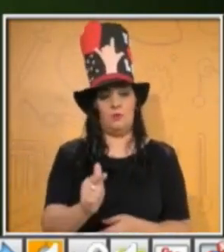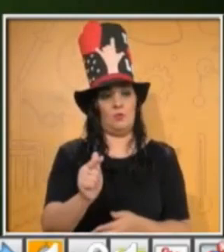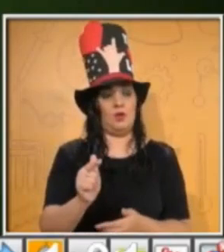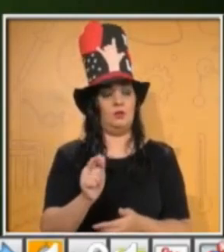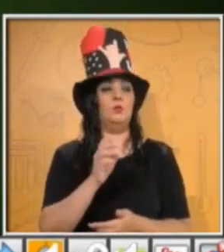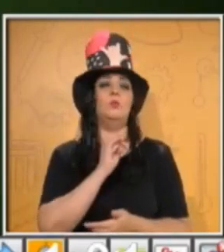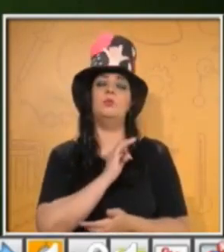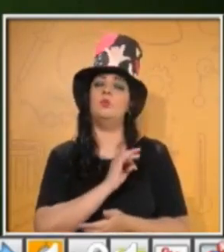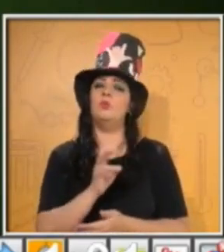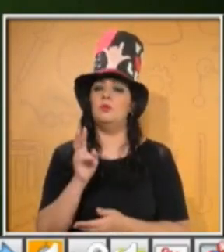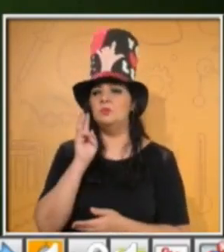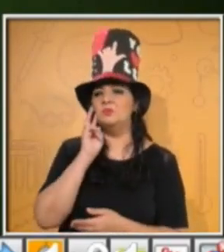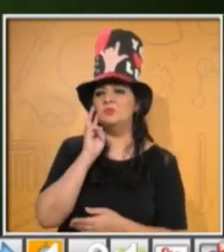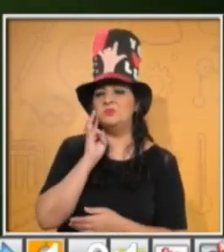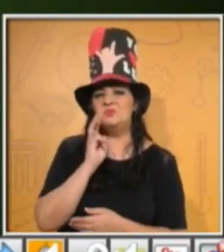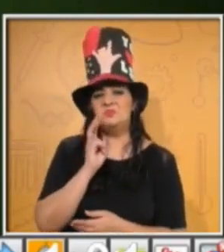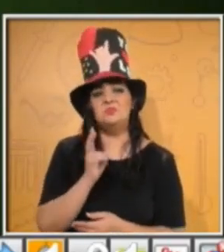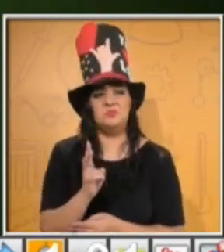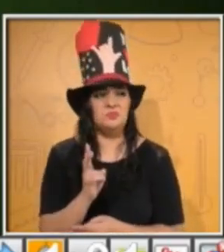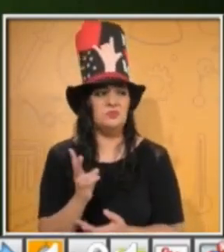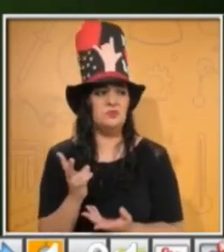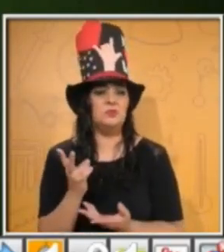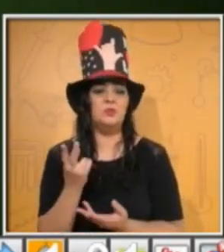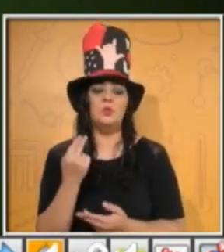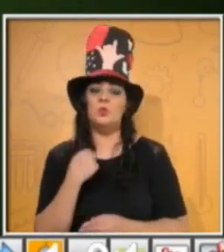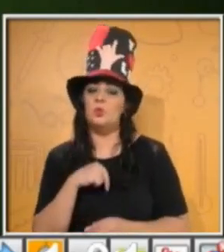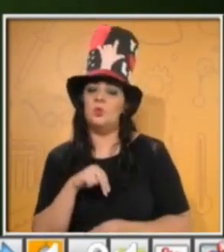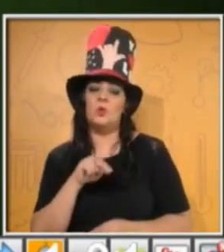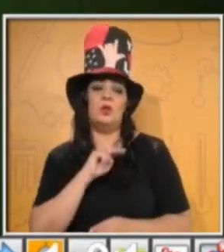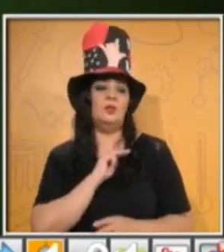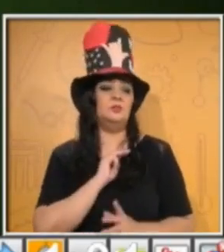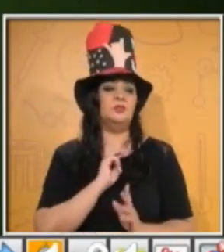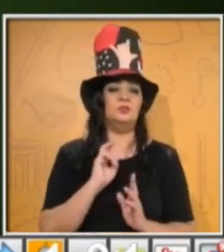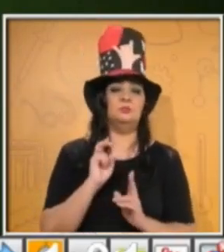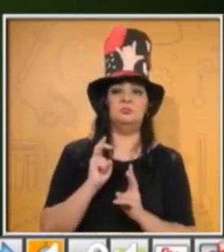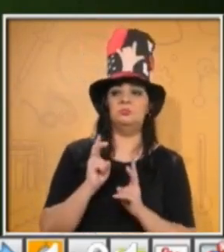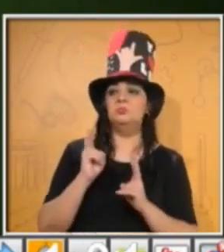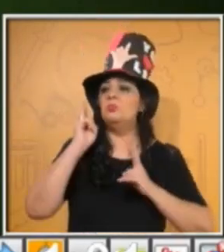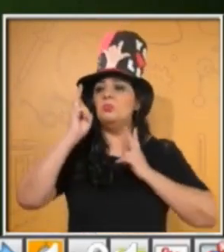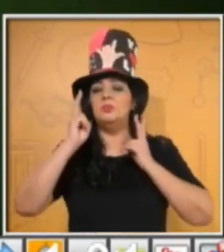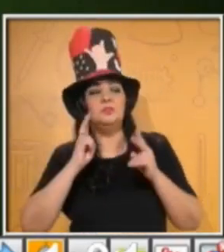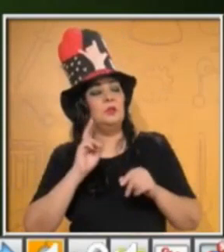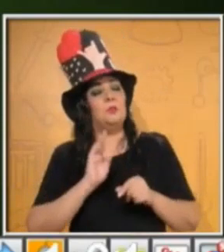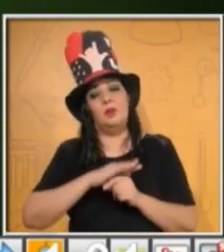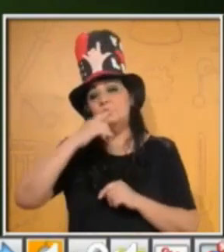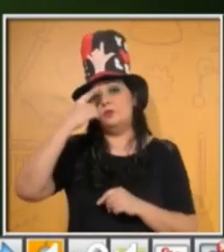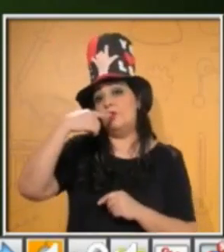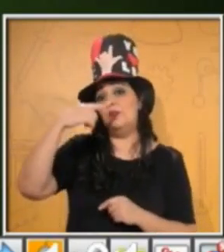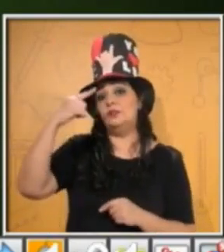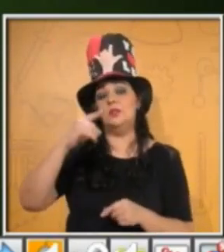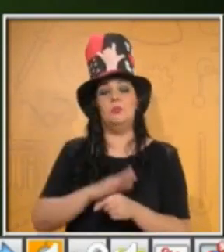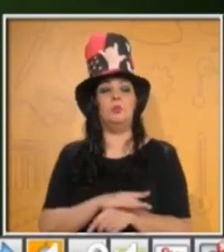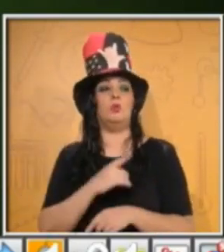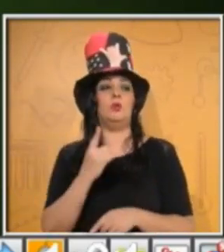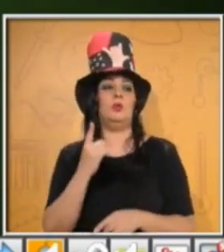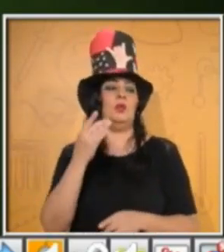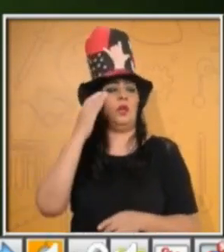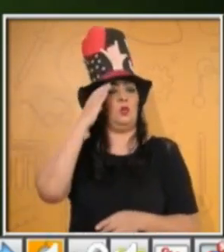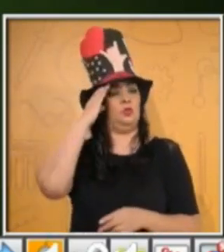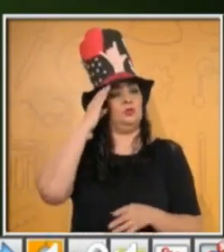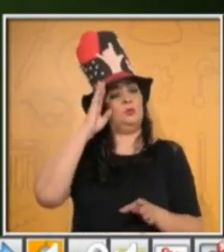pues pudiéramos hacer nuestra estancia menos complicada, ¿no? ¿Por qué? Porque conoceríamos a grandes